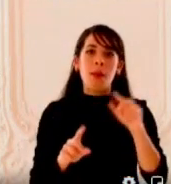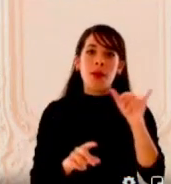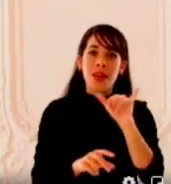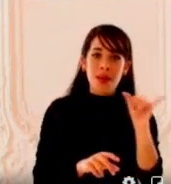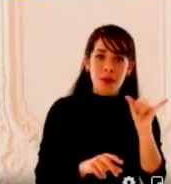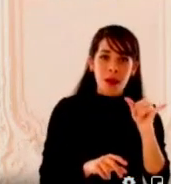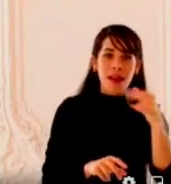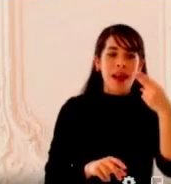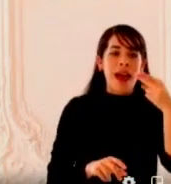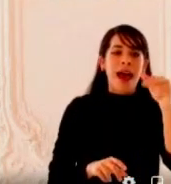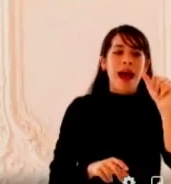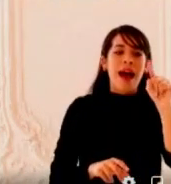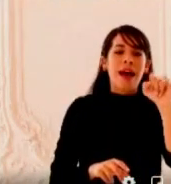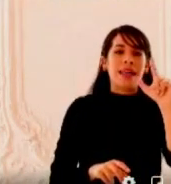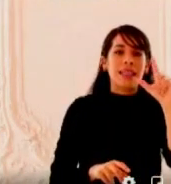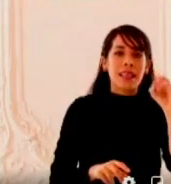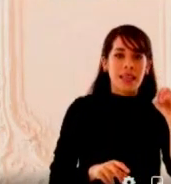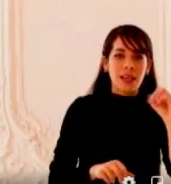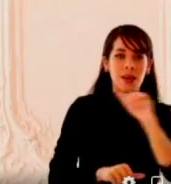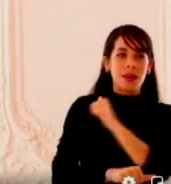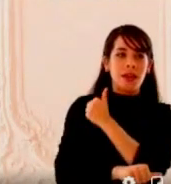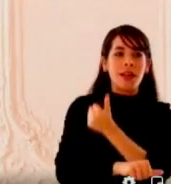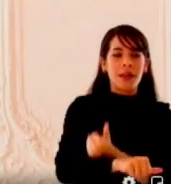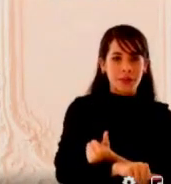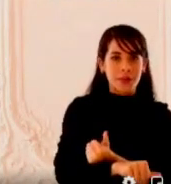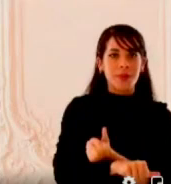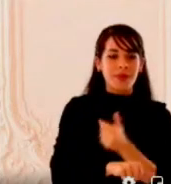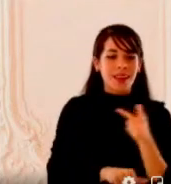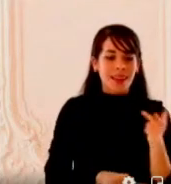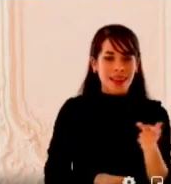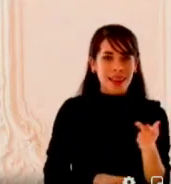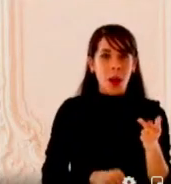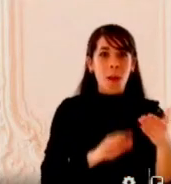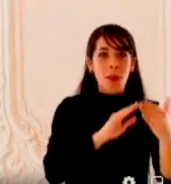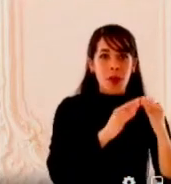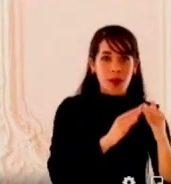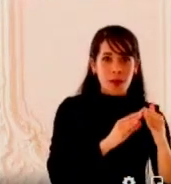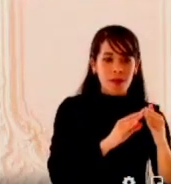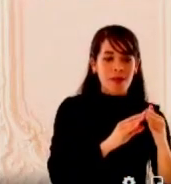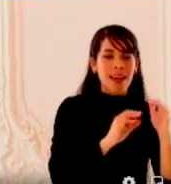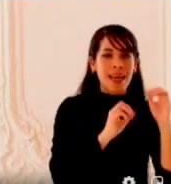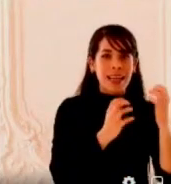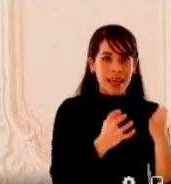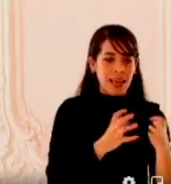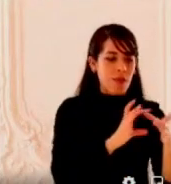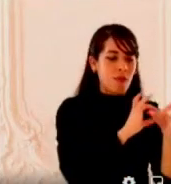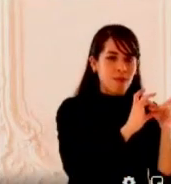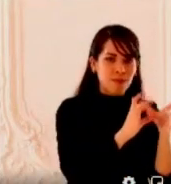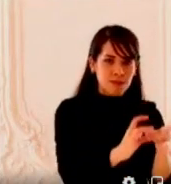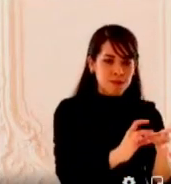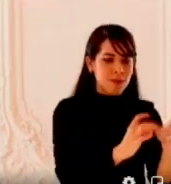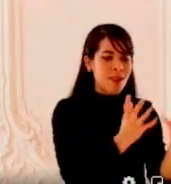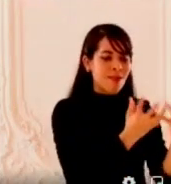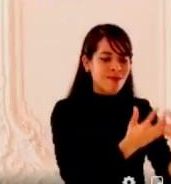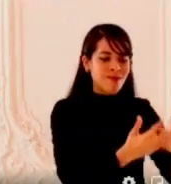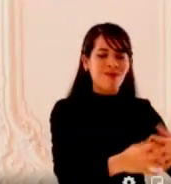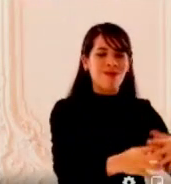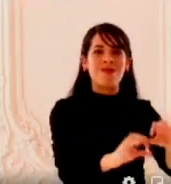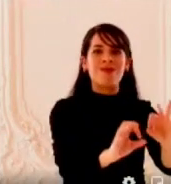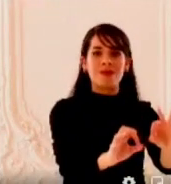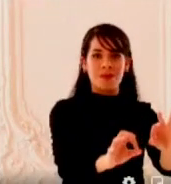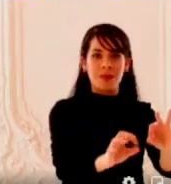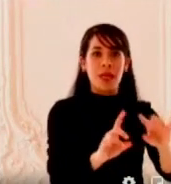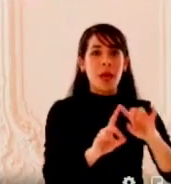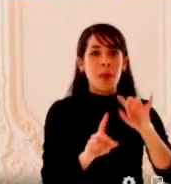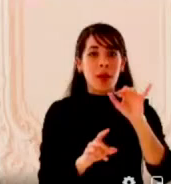Aguadilla. La meta es que nos tome menos tiempo llegar allá y lo vamos a hacer. O sea, el plan de trabajo es que esto se lleve